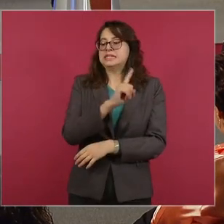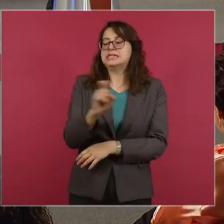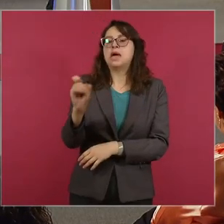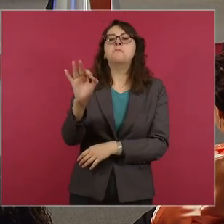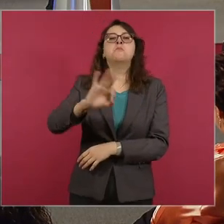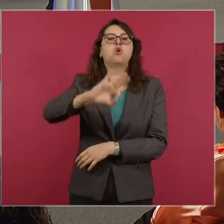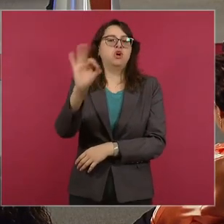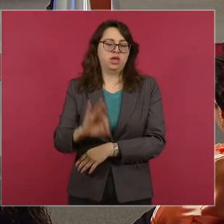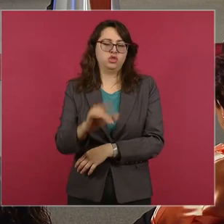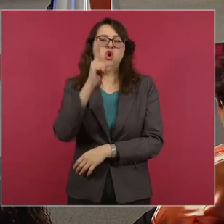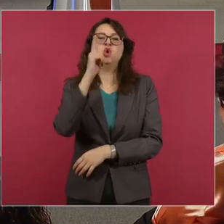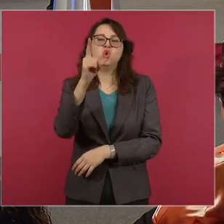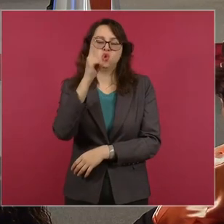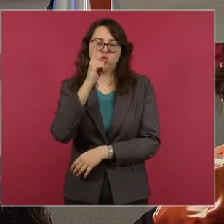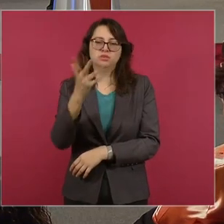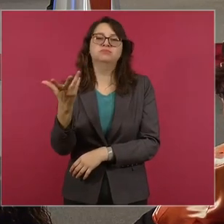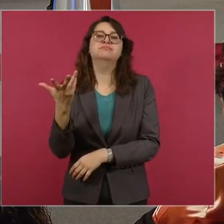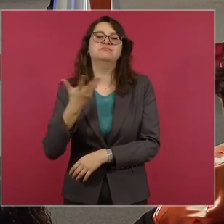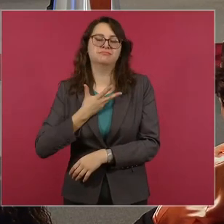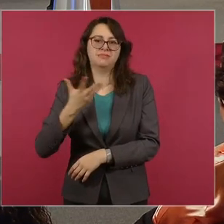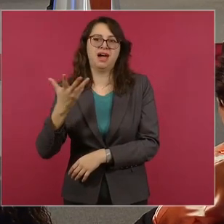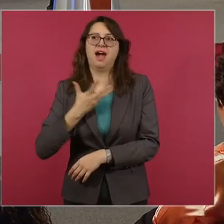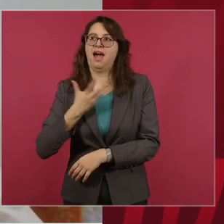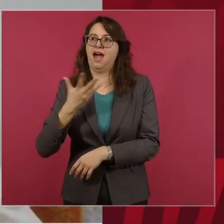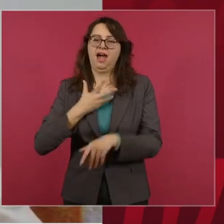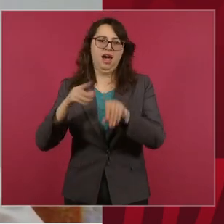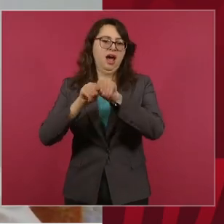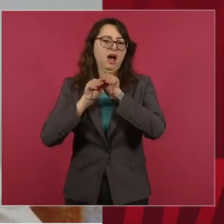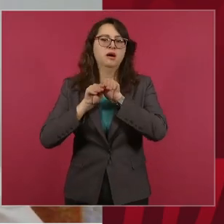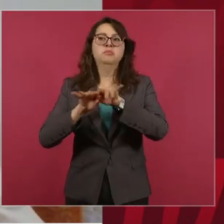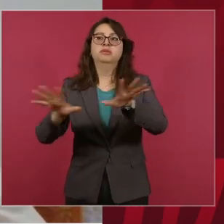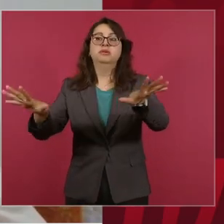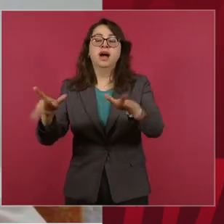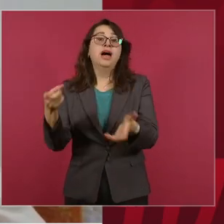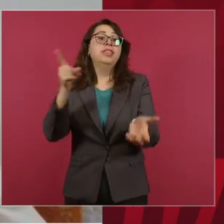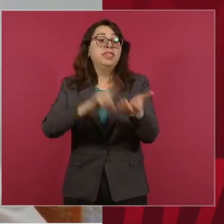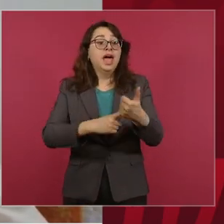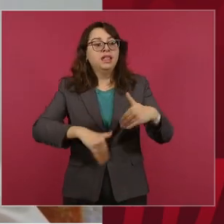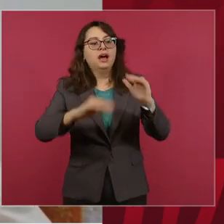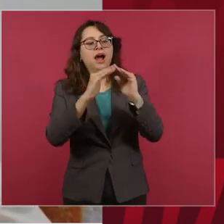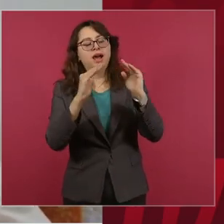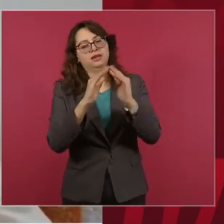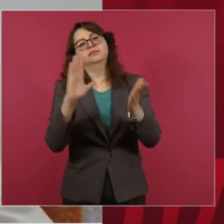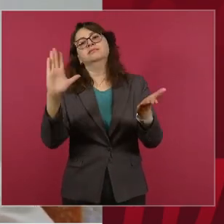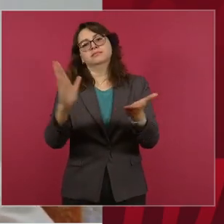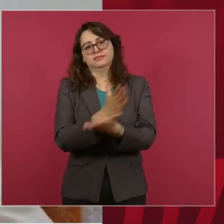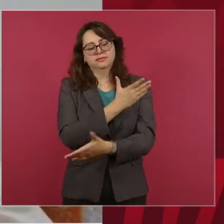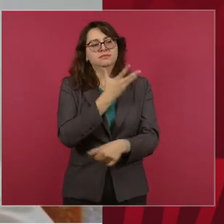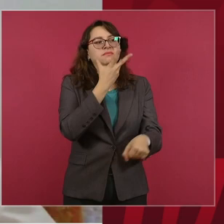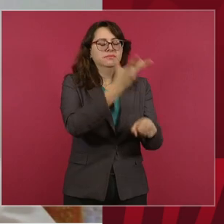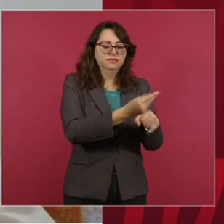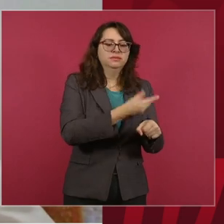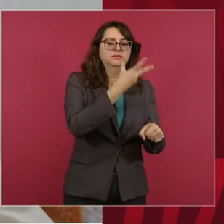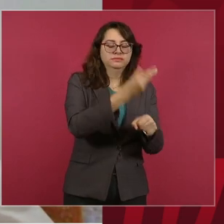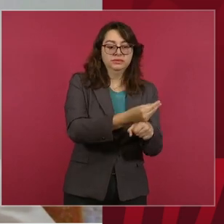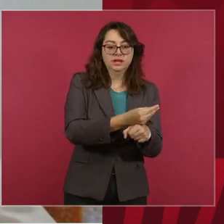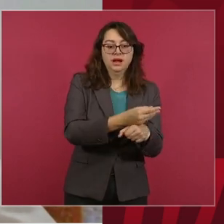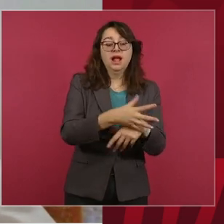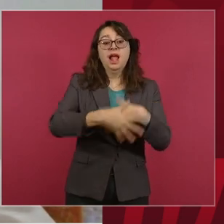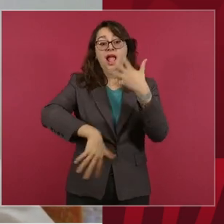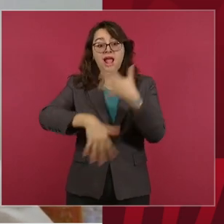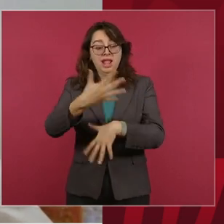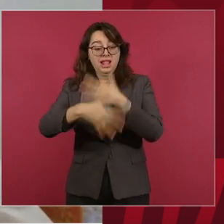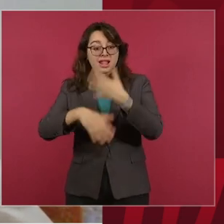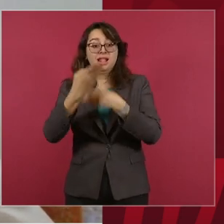al 100%. Ahora se están atendiendo detalles en cada domicilio. 15 sucursales bancarias